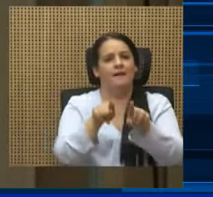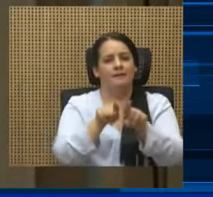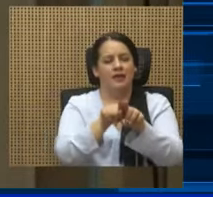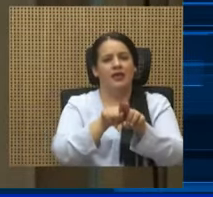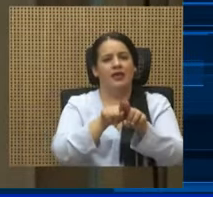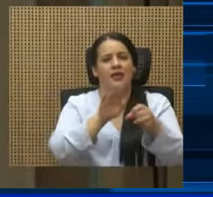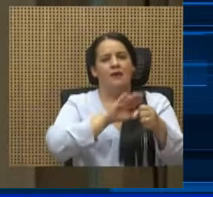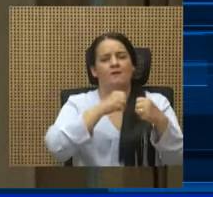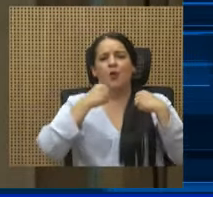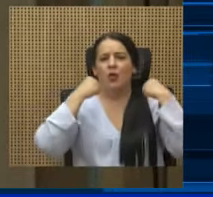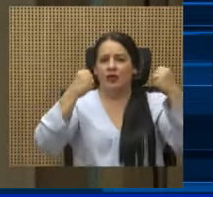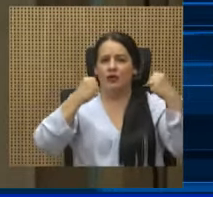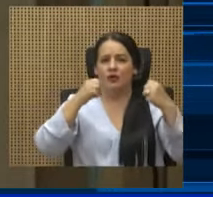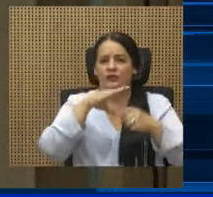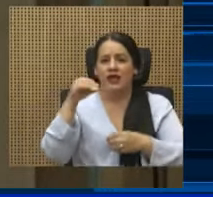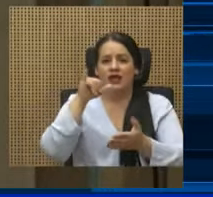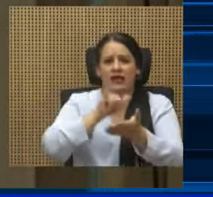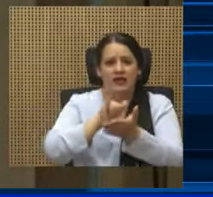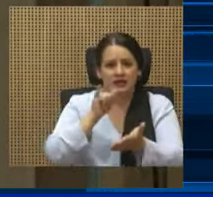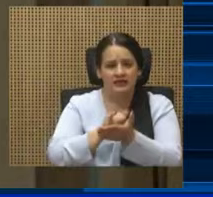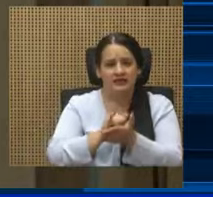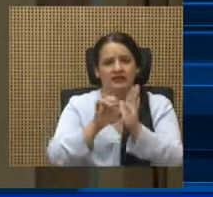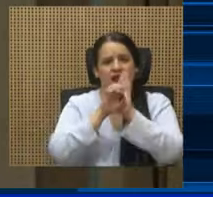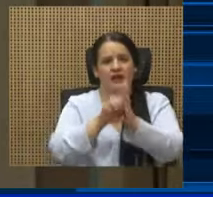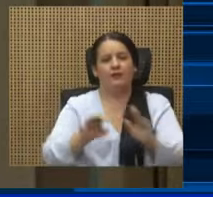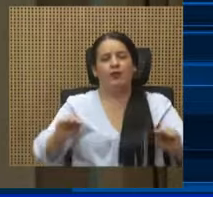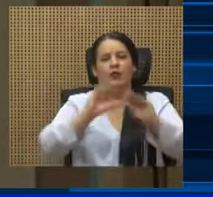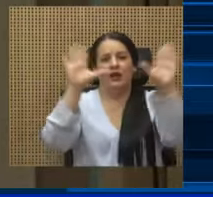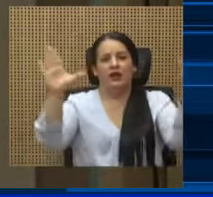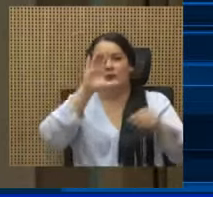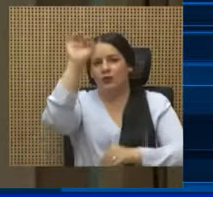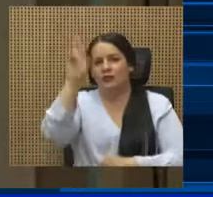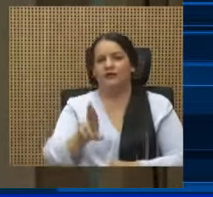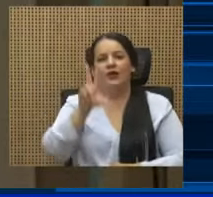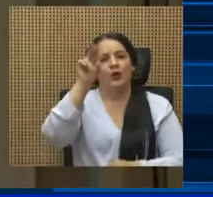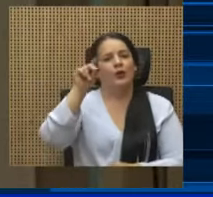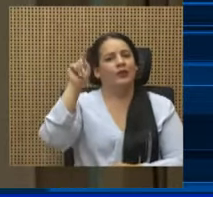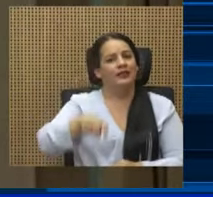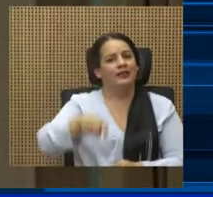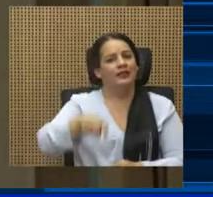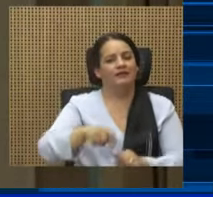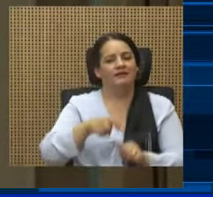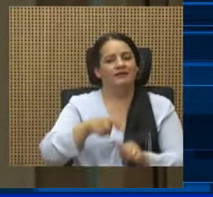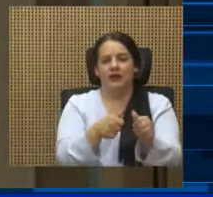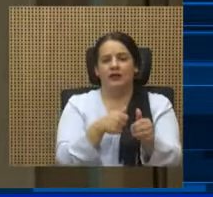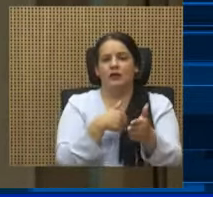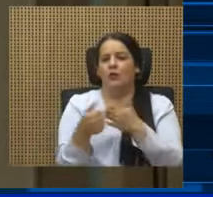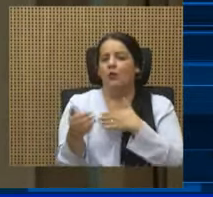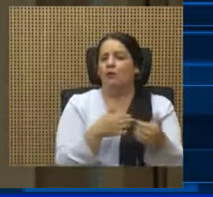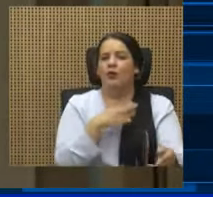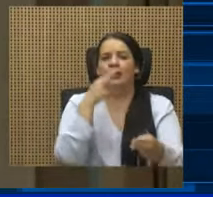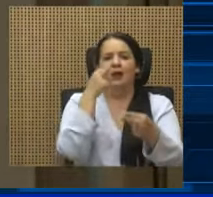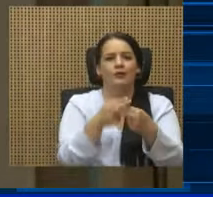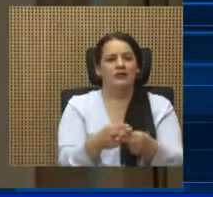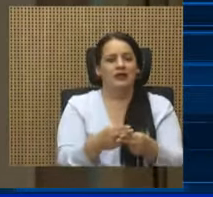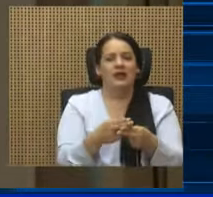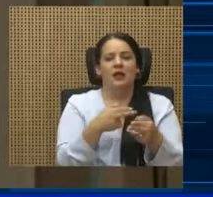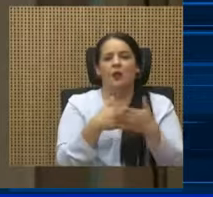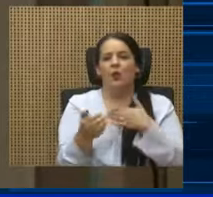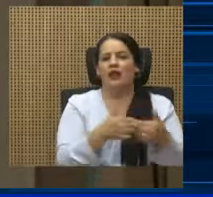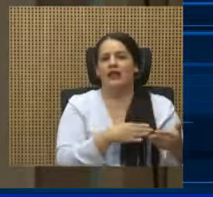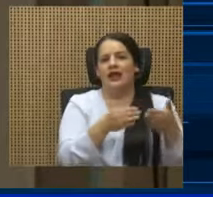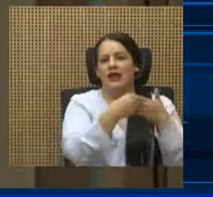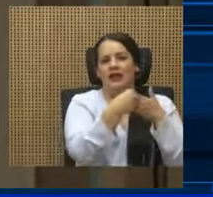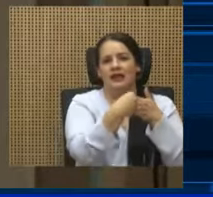todopoderoso, es el ejemplo claro de lo que Costa Rica no debe seguir. Llámese como se llame cualquier líder, de derecha,